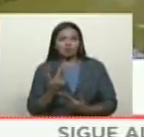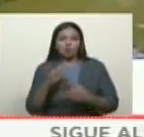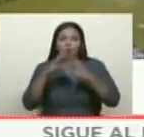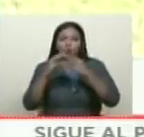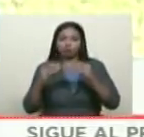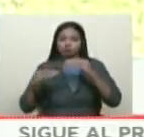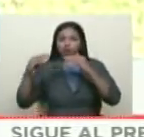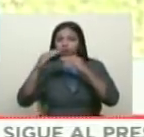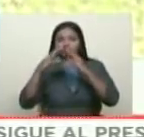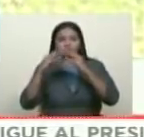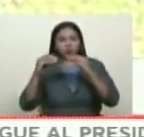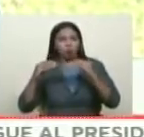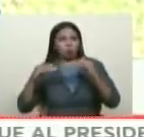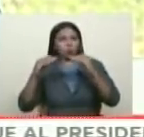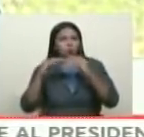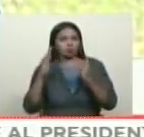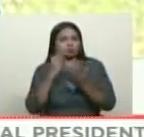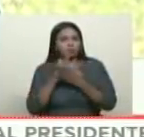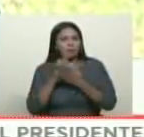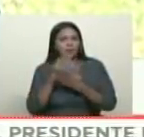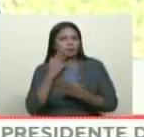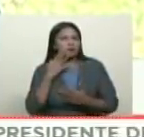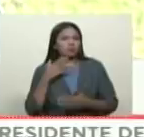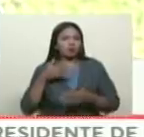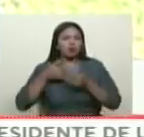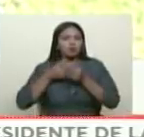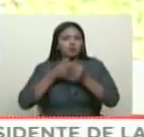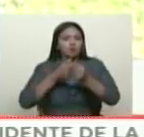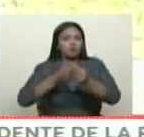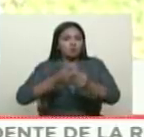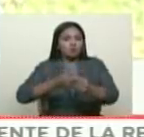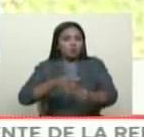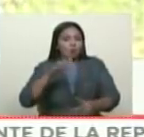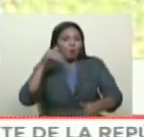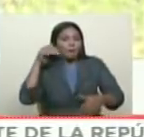nivel. Es el liderazgo legítimo